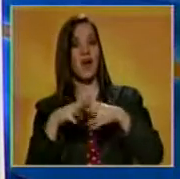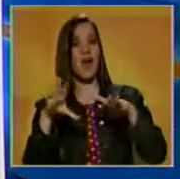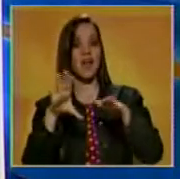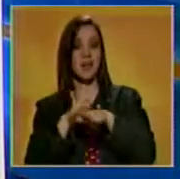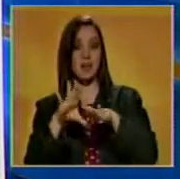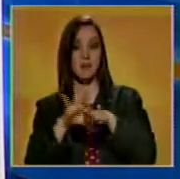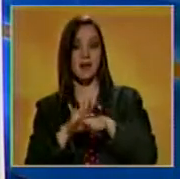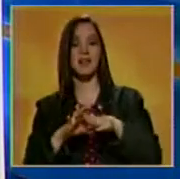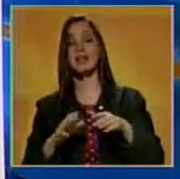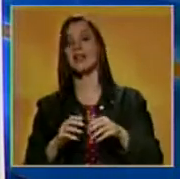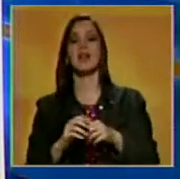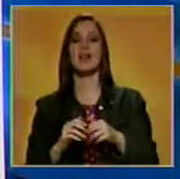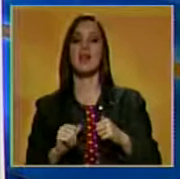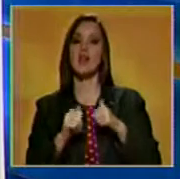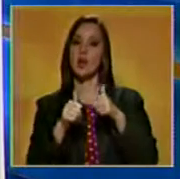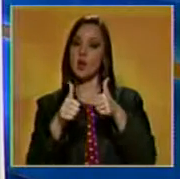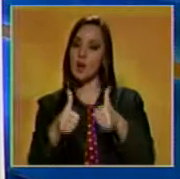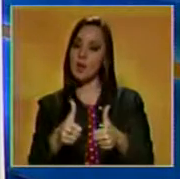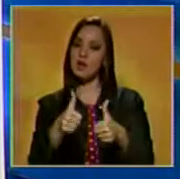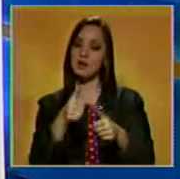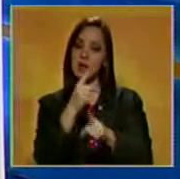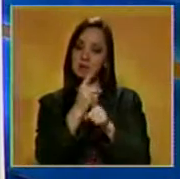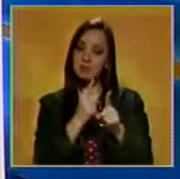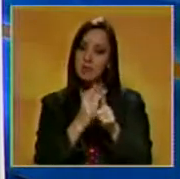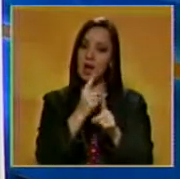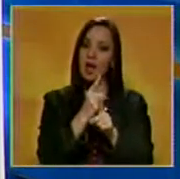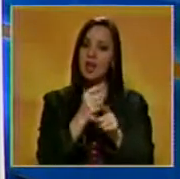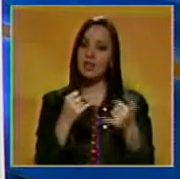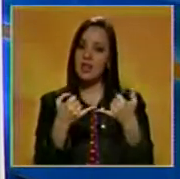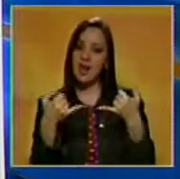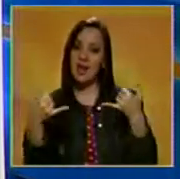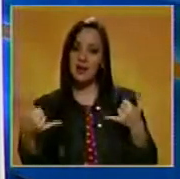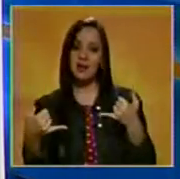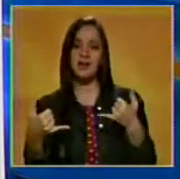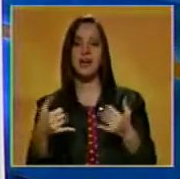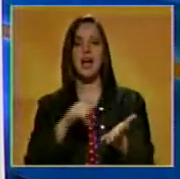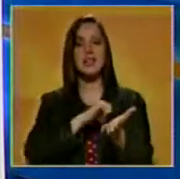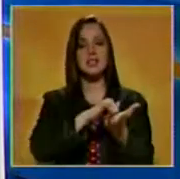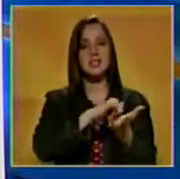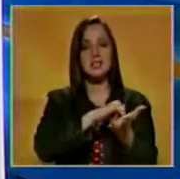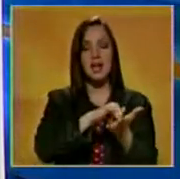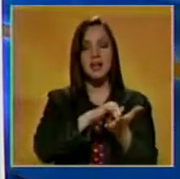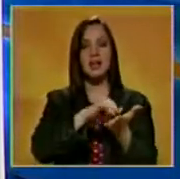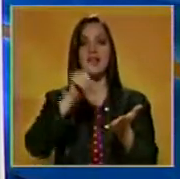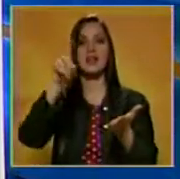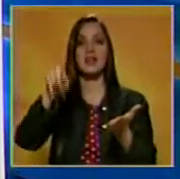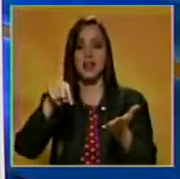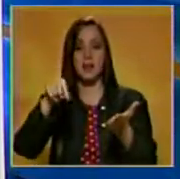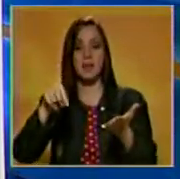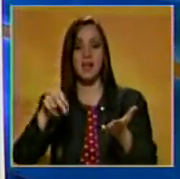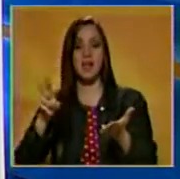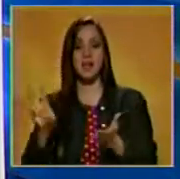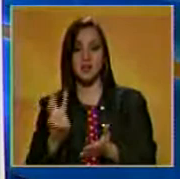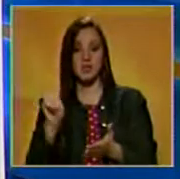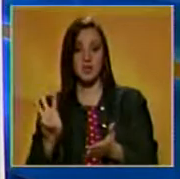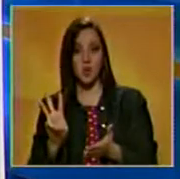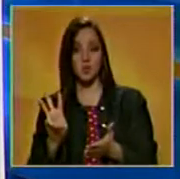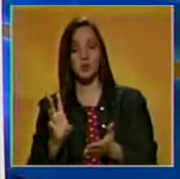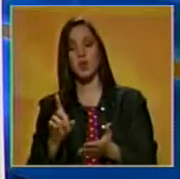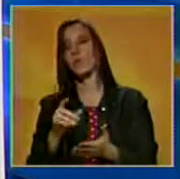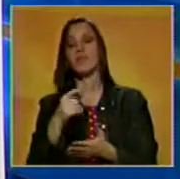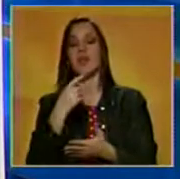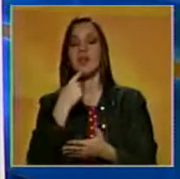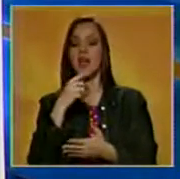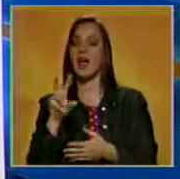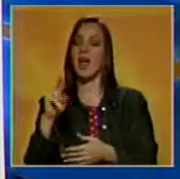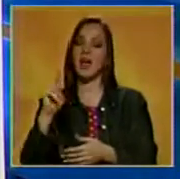arranca la postemporada con el duelo por el comodín de la Liga Americana entre Yankees de Nueva York y los Astros de Houston, comandados por José Altuve, quien se